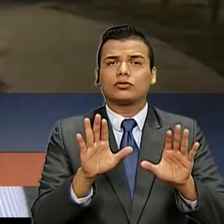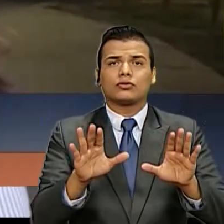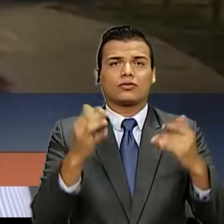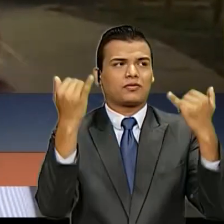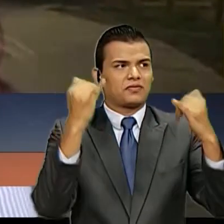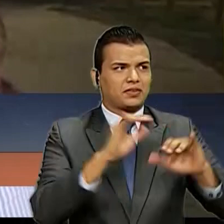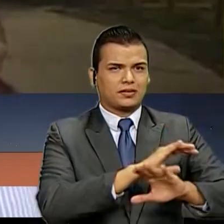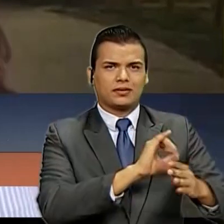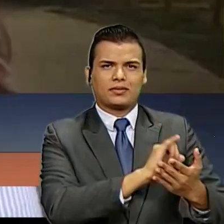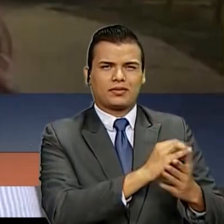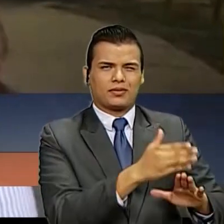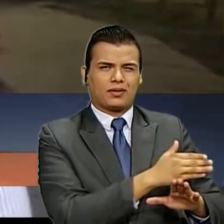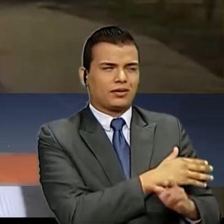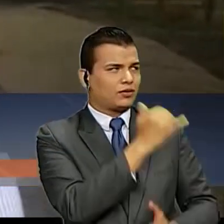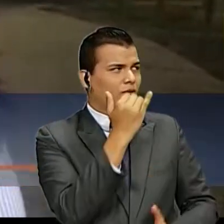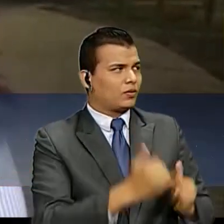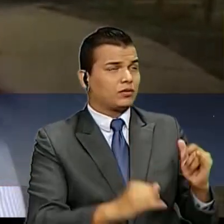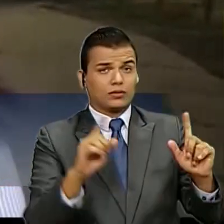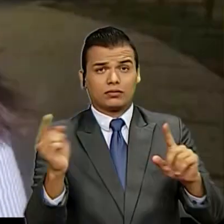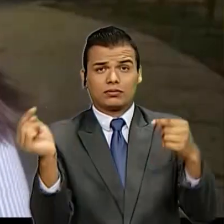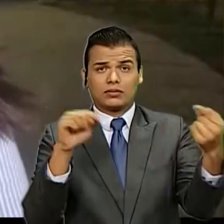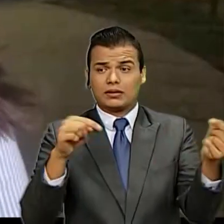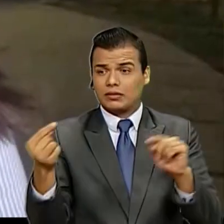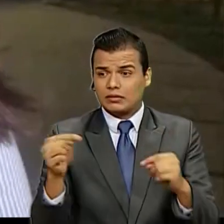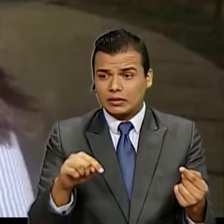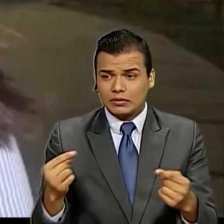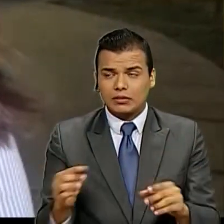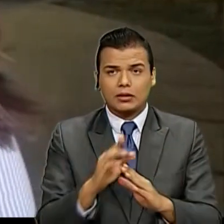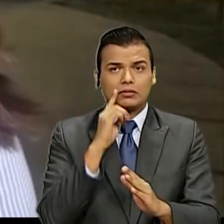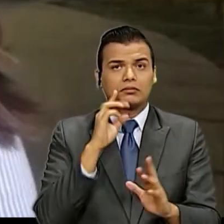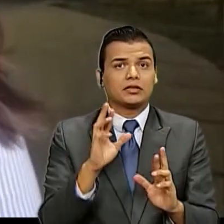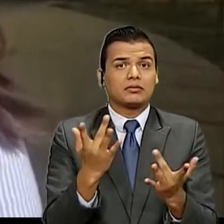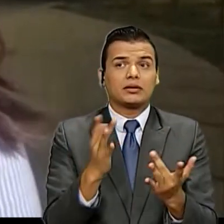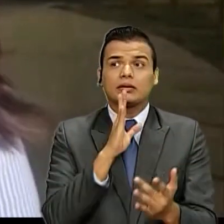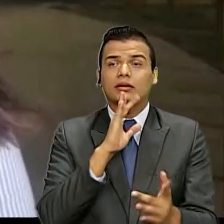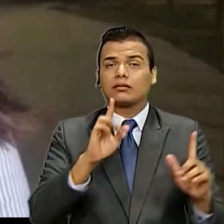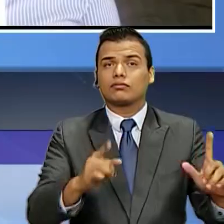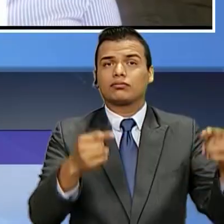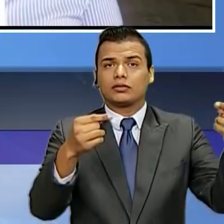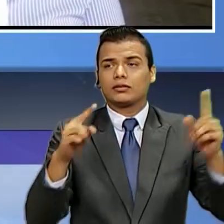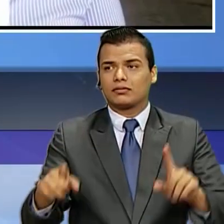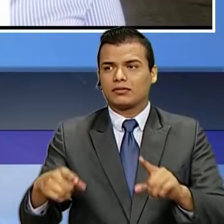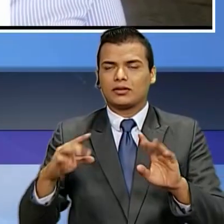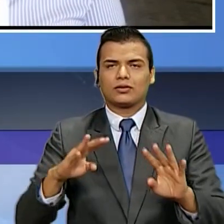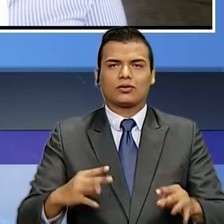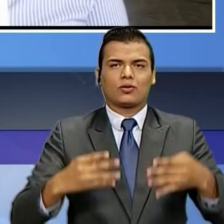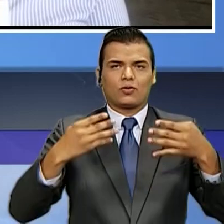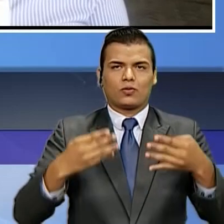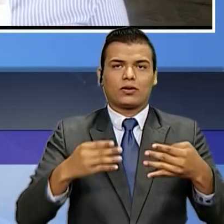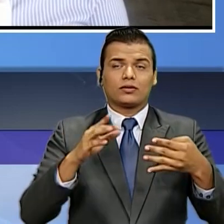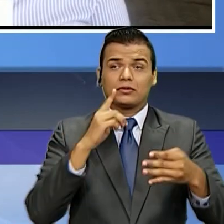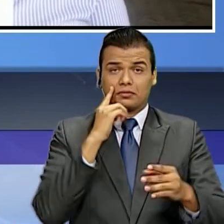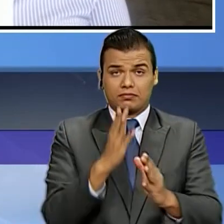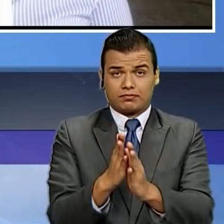termine la última jornada del torneo Todos contra Todos, a esperar su rival en cuartos de final. Esta es toda la